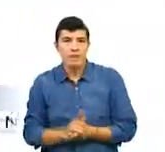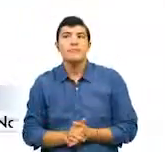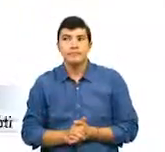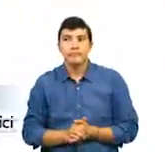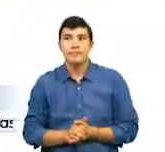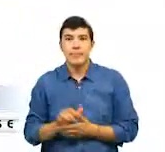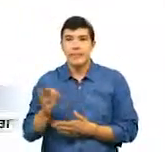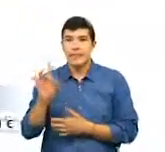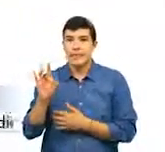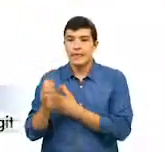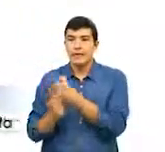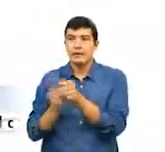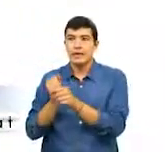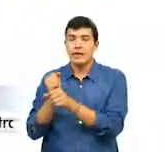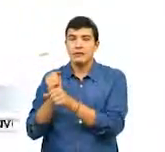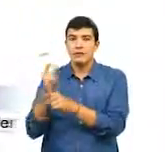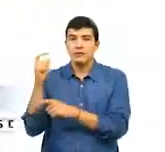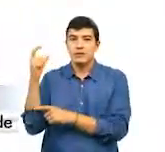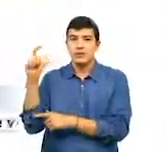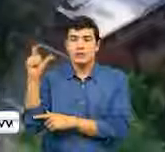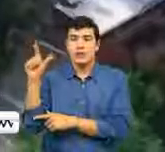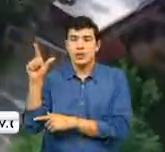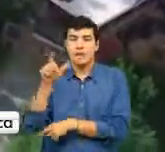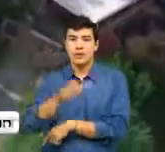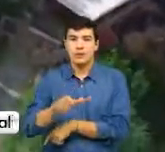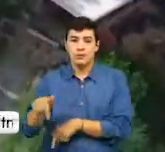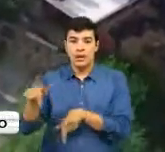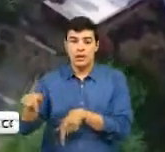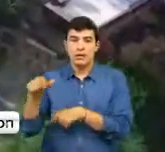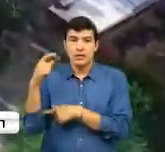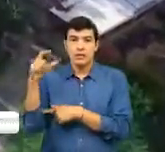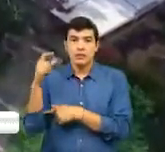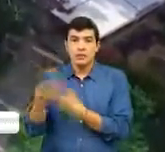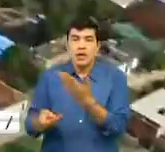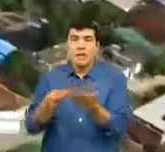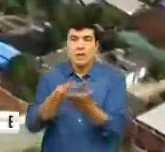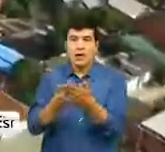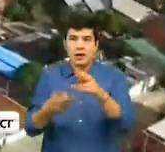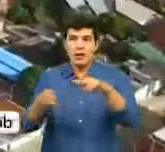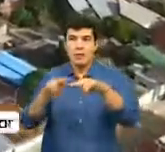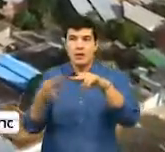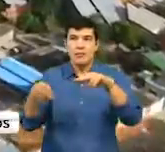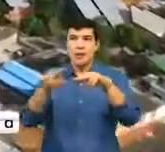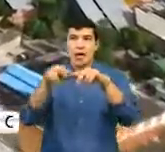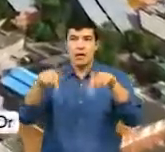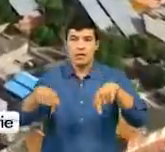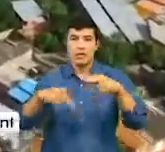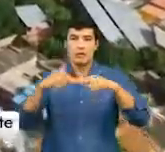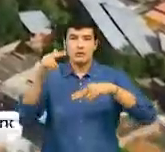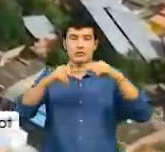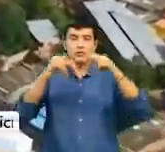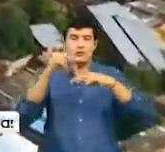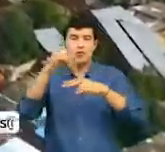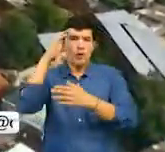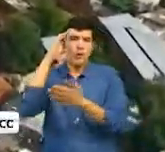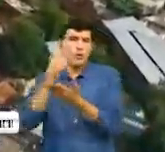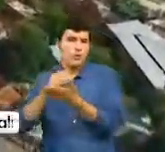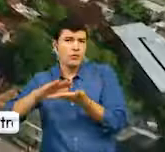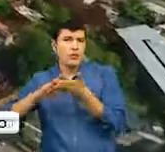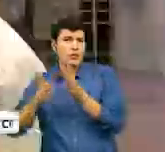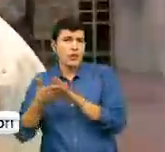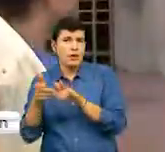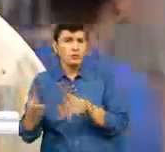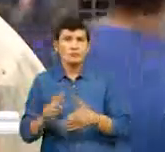15 años los cucuteños tendrán que pagar estos impuestos para poder aportar a las megaobras de la ciudad. Esta es la opinión de muchos de los